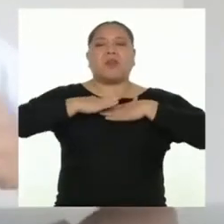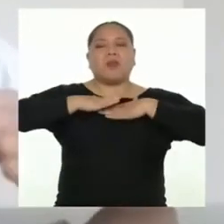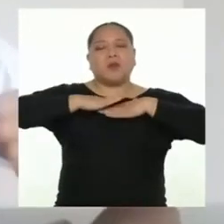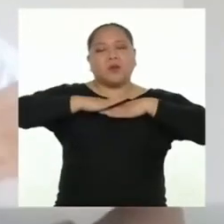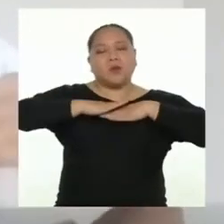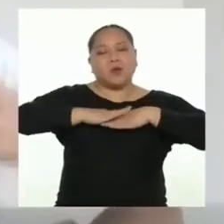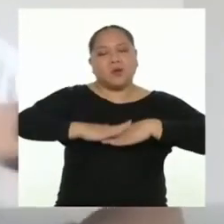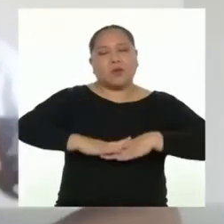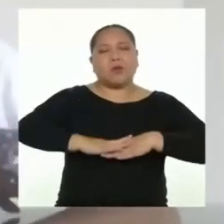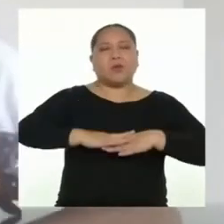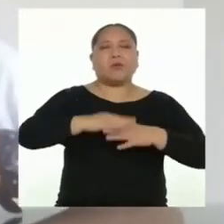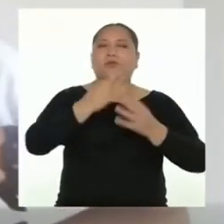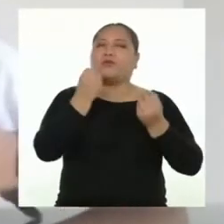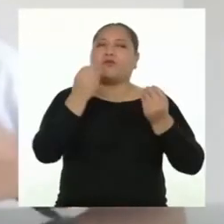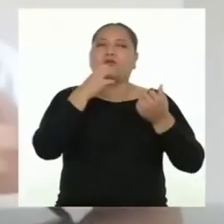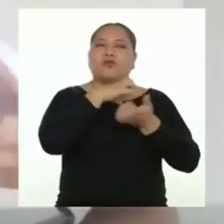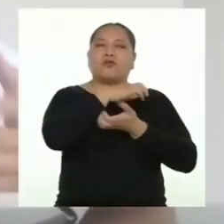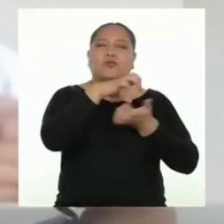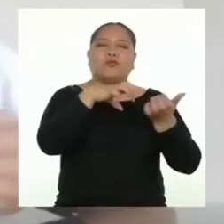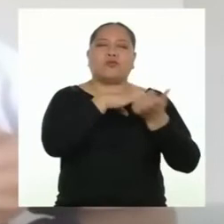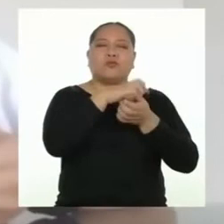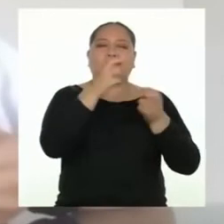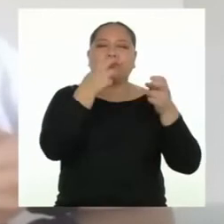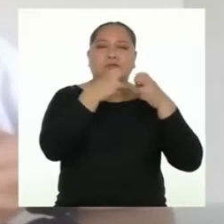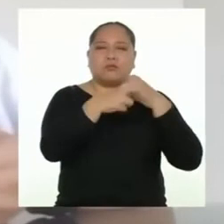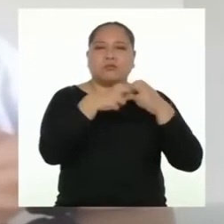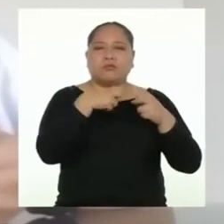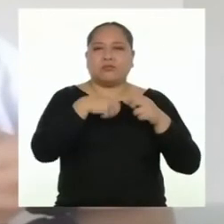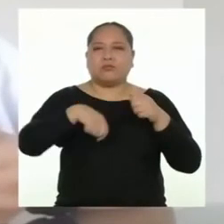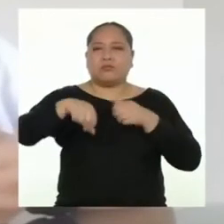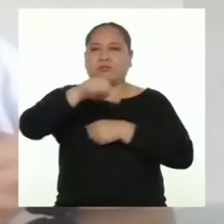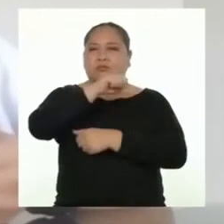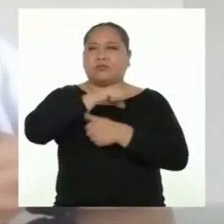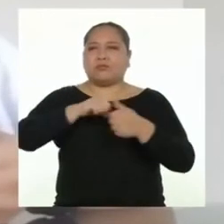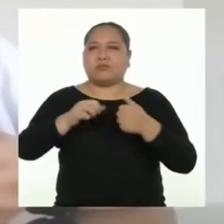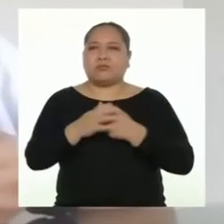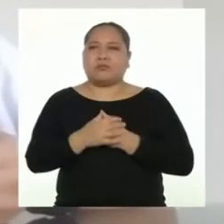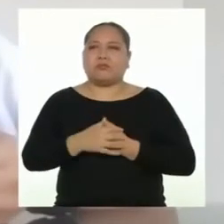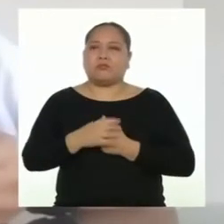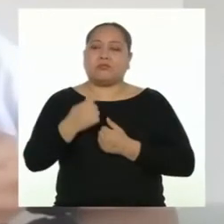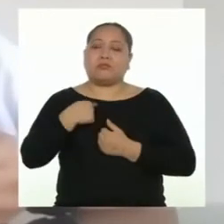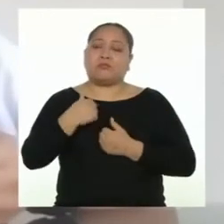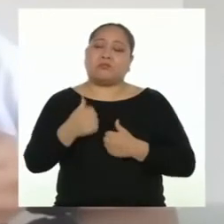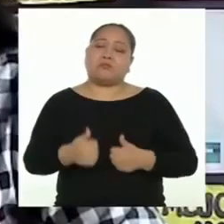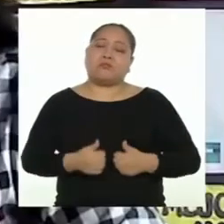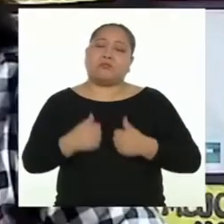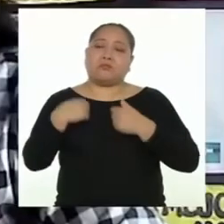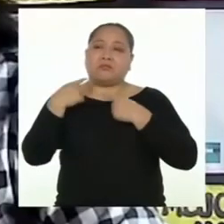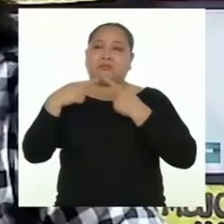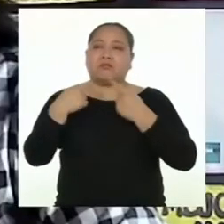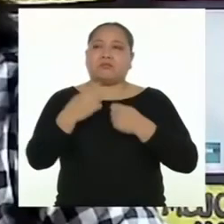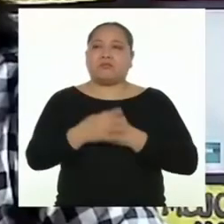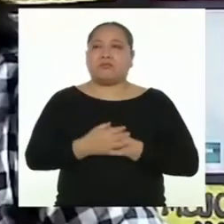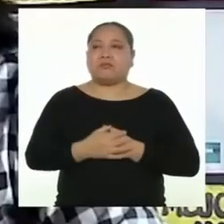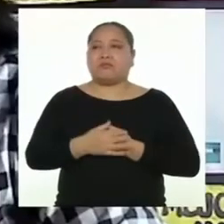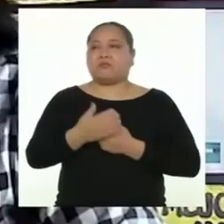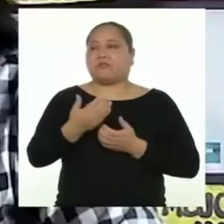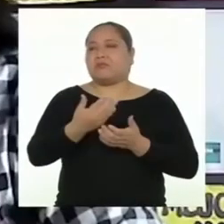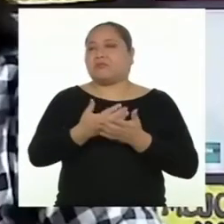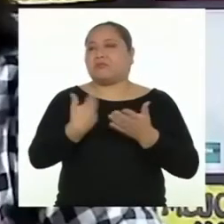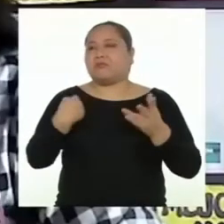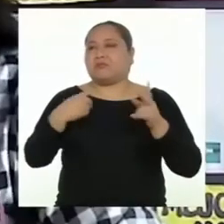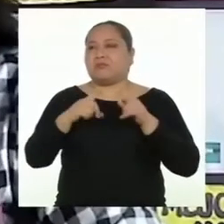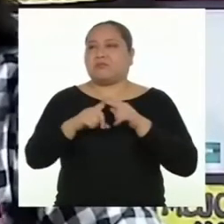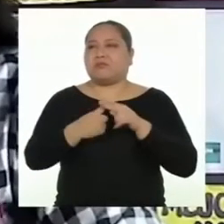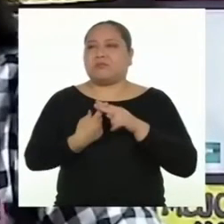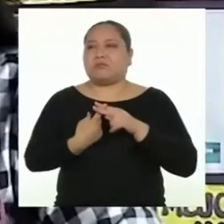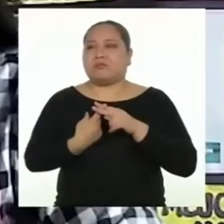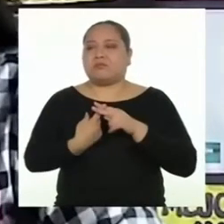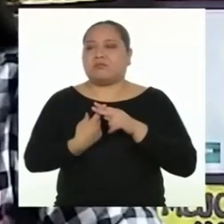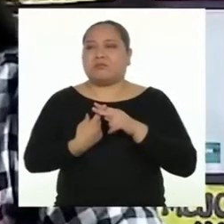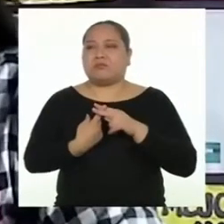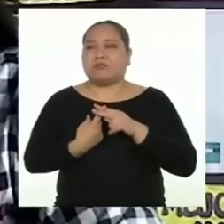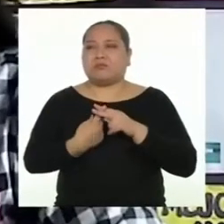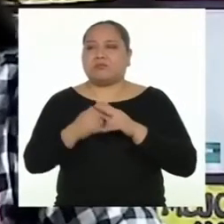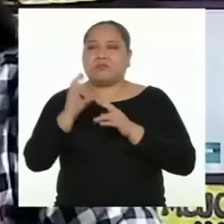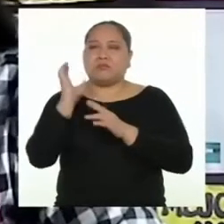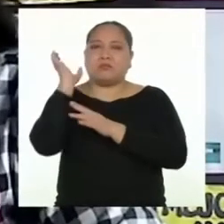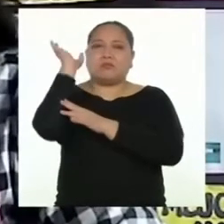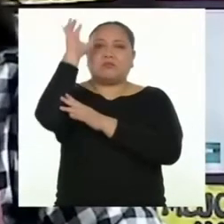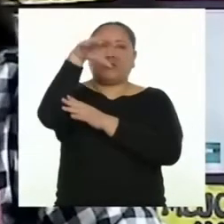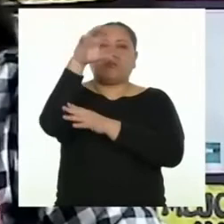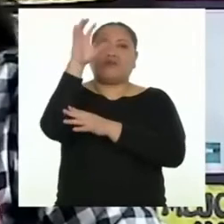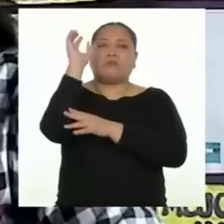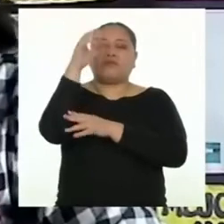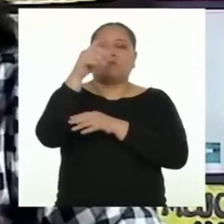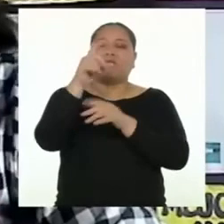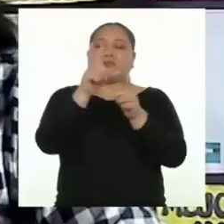desestresarme de muchas cosas que están a mi alrededor y de mi vida cotidiana. Antes de que iniciara la pandemia practicaba básquet en